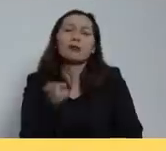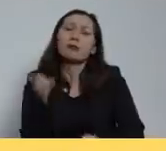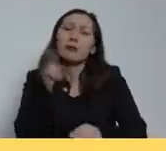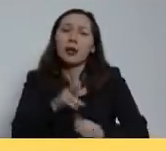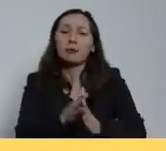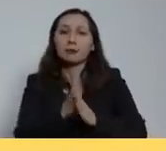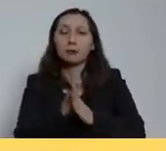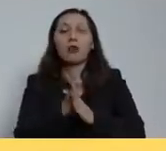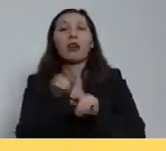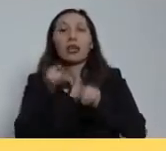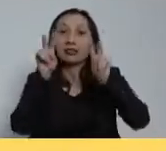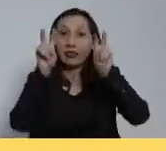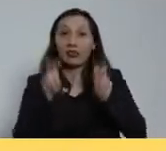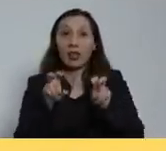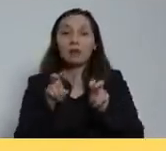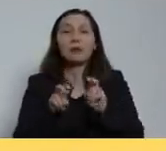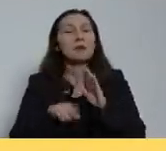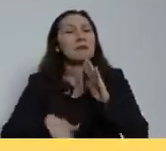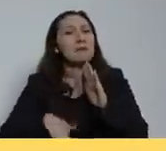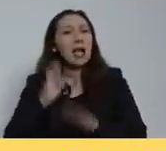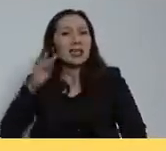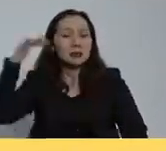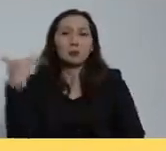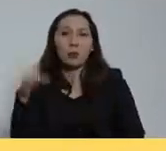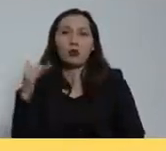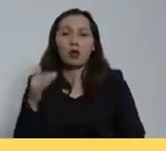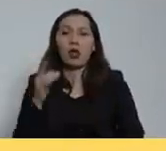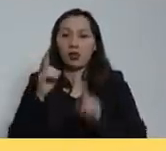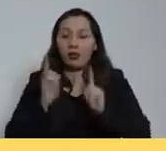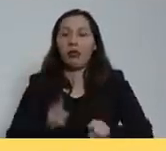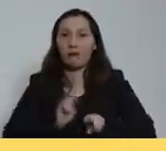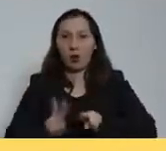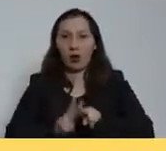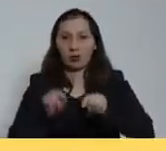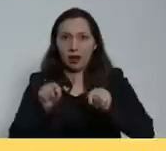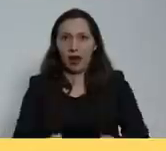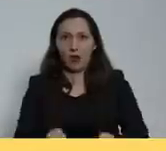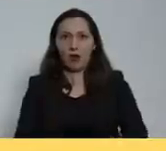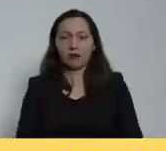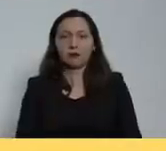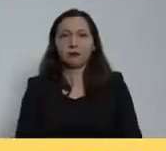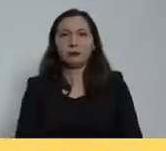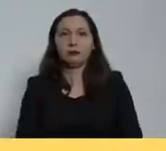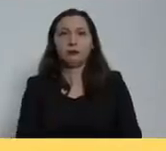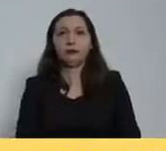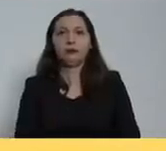insistir en ese aspecto porque es lo más relevante que debemos hacer hoy día.